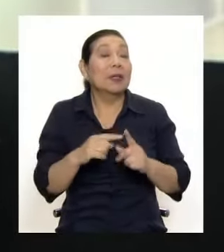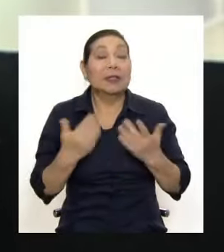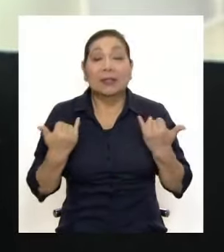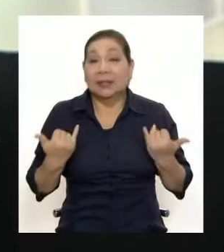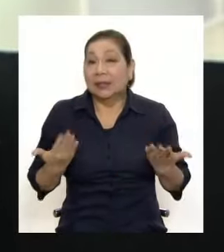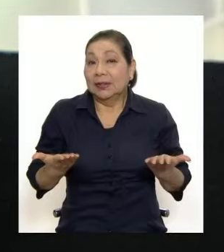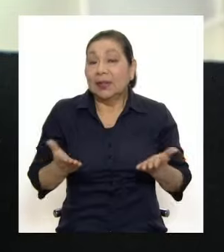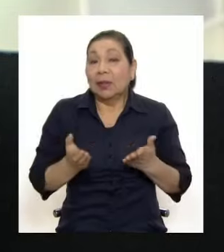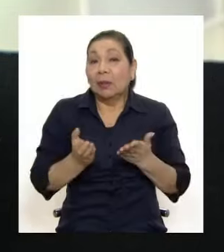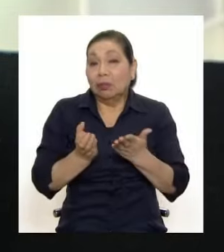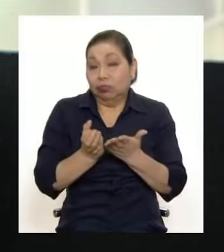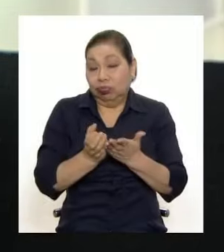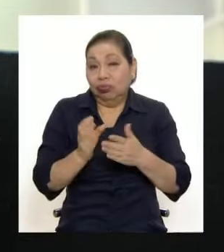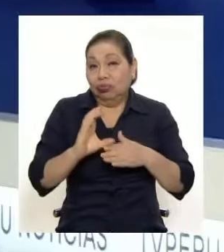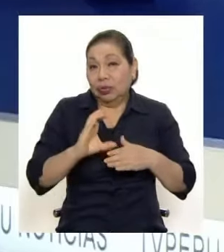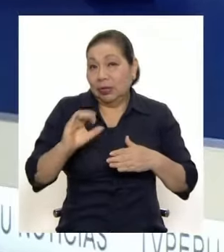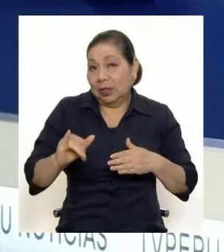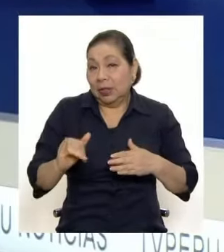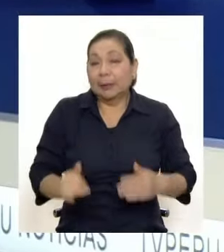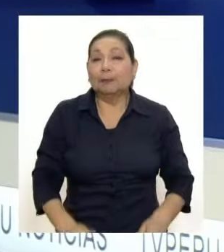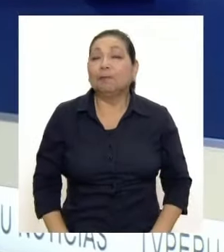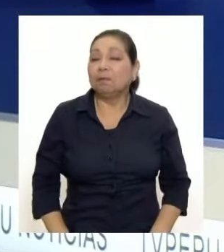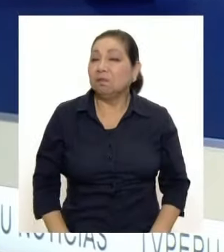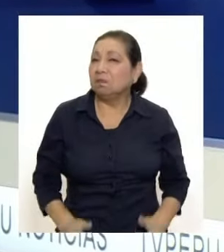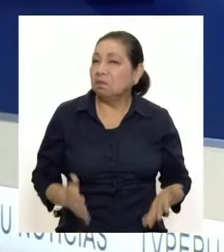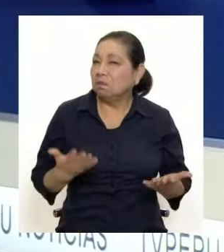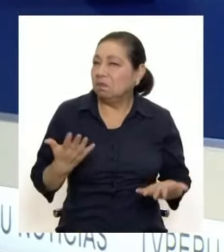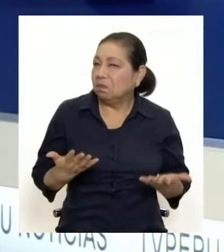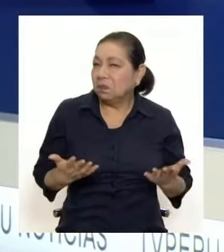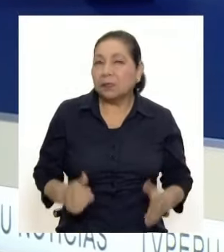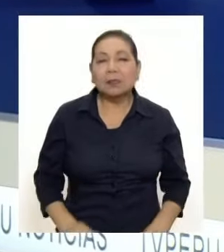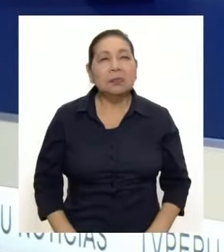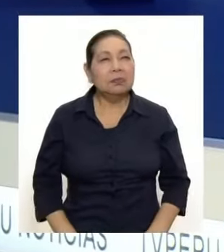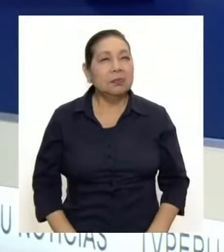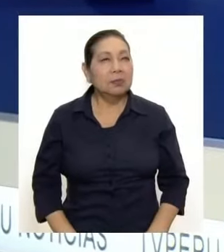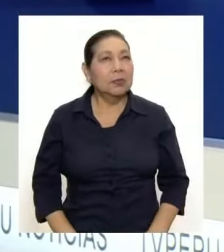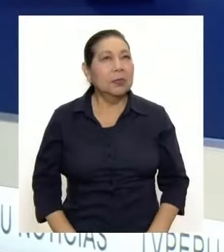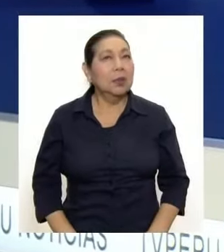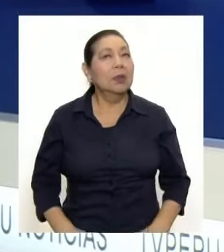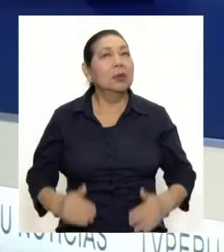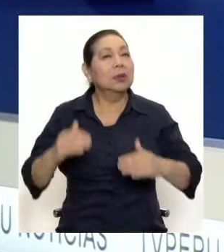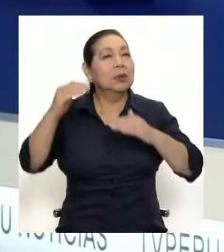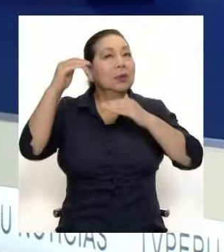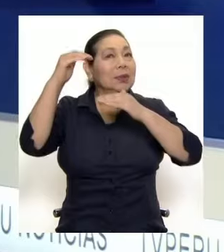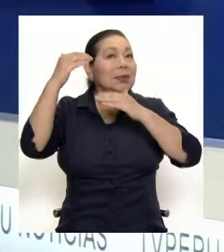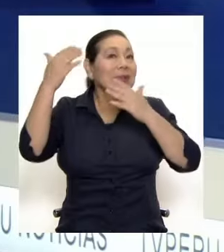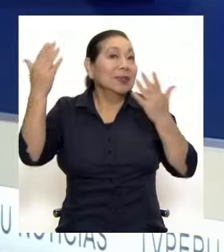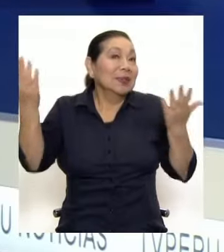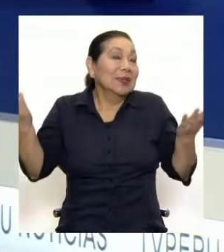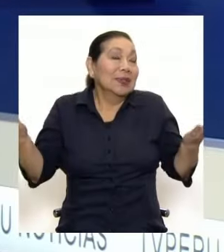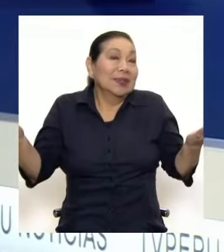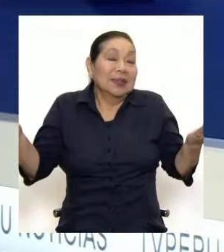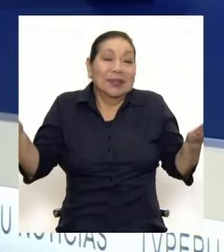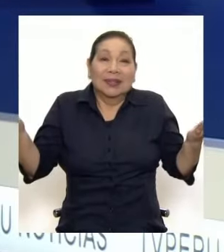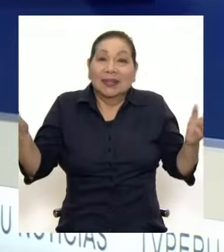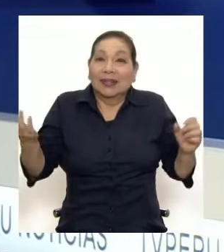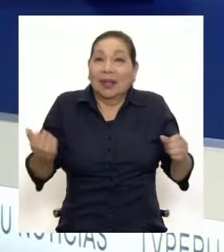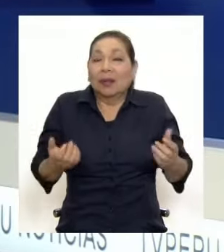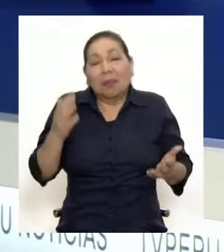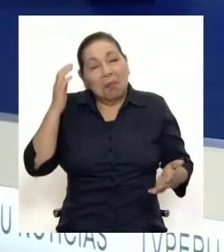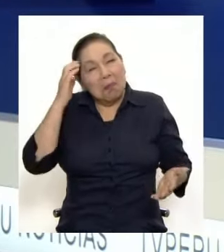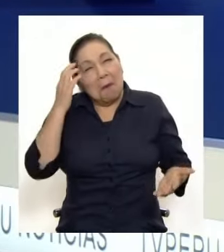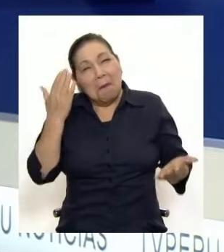marcha puerto de chancay bueno eh ahí te diría que el cielo es el límite porque eh las